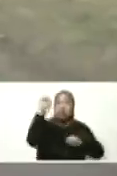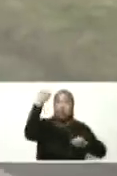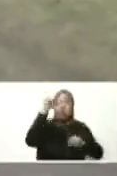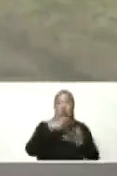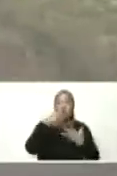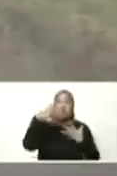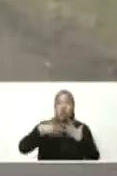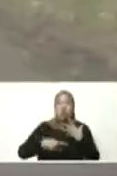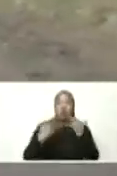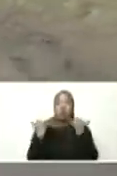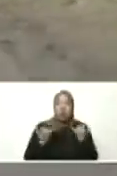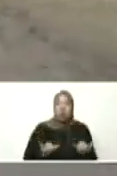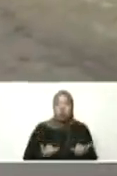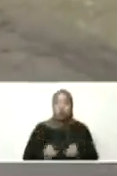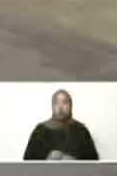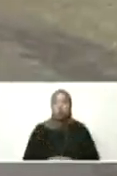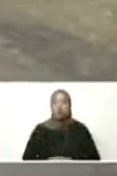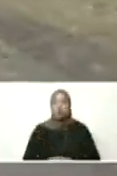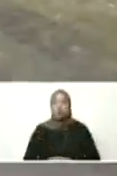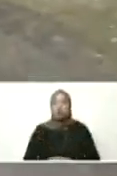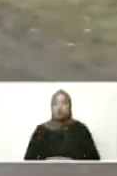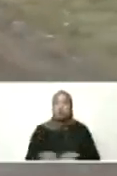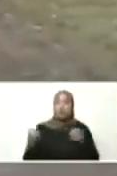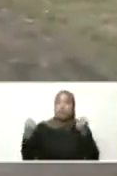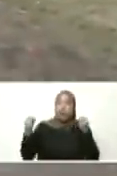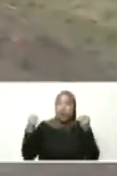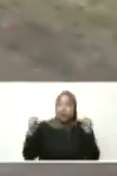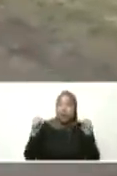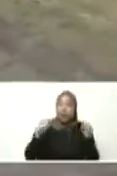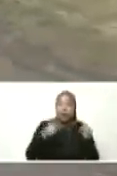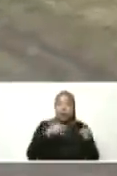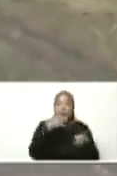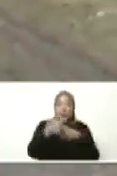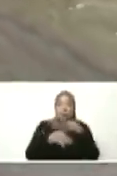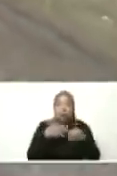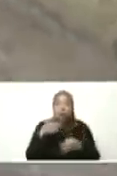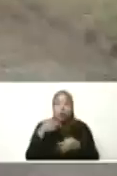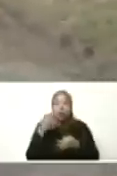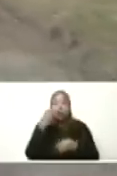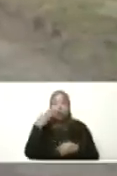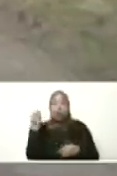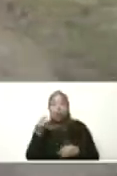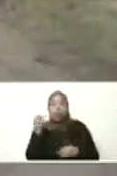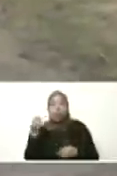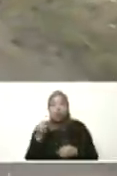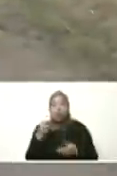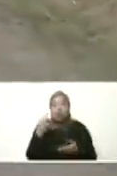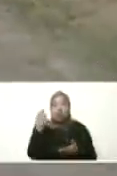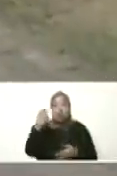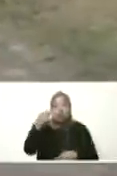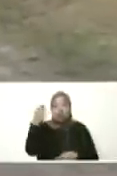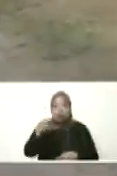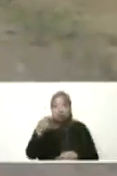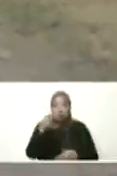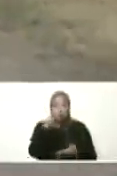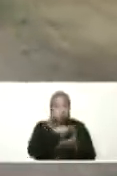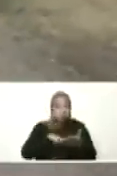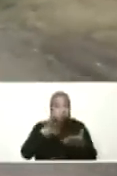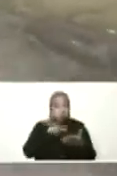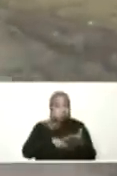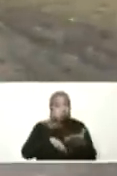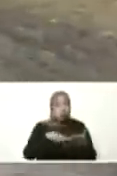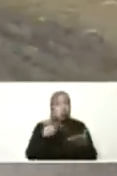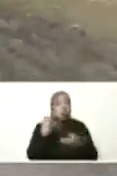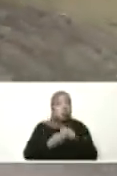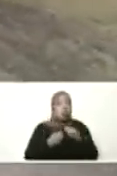bolivariano. De la práctica y la experiencia a la teoría. De la teoría, de la política,